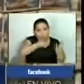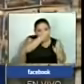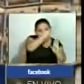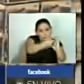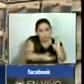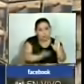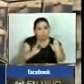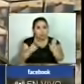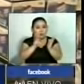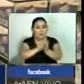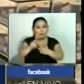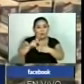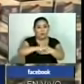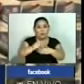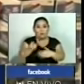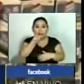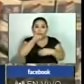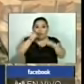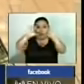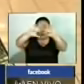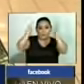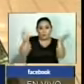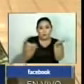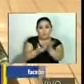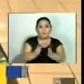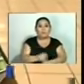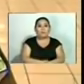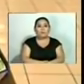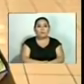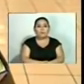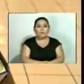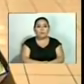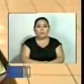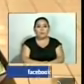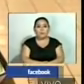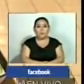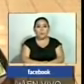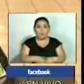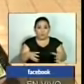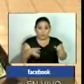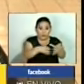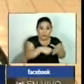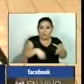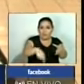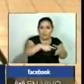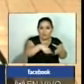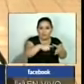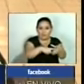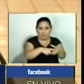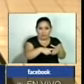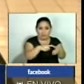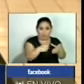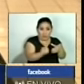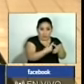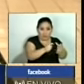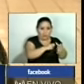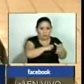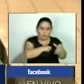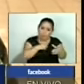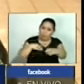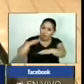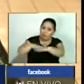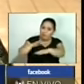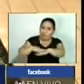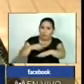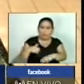del Programa Mundial de Alimentos. Las que están en la directiva, los avisaron que yo vi, como